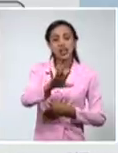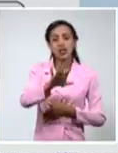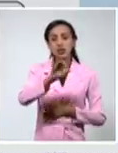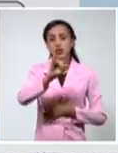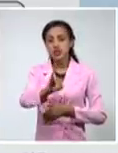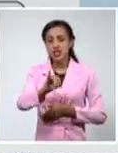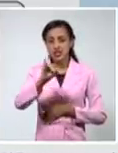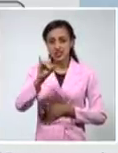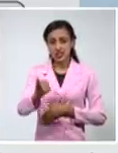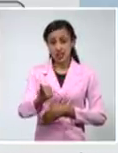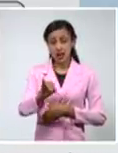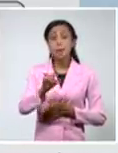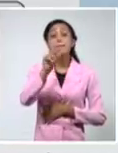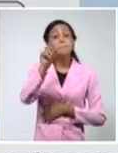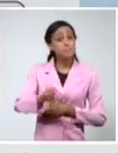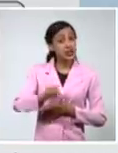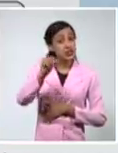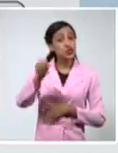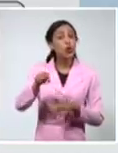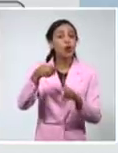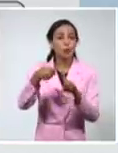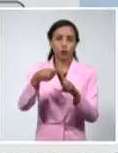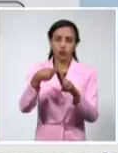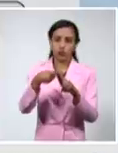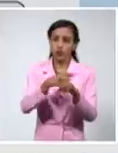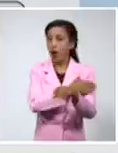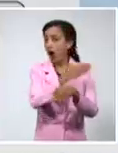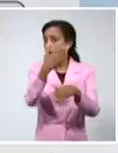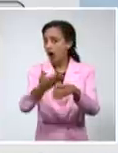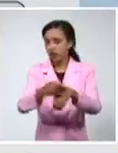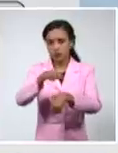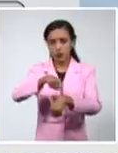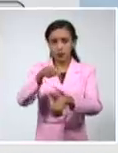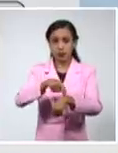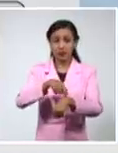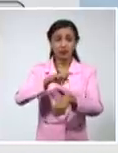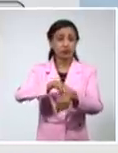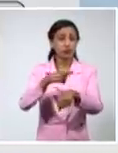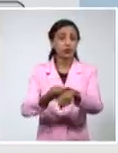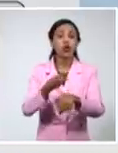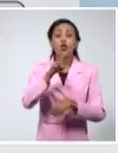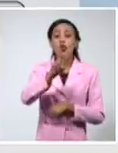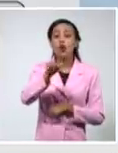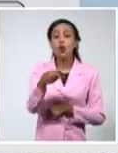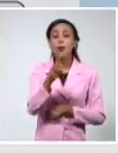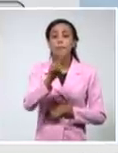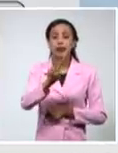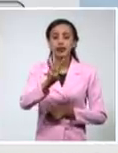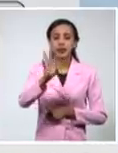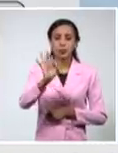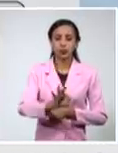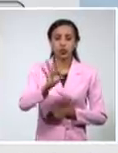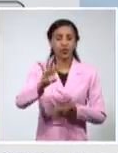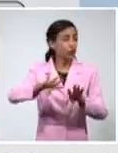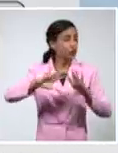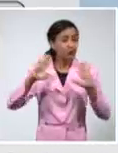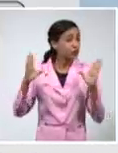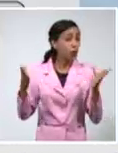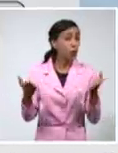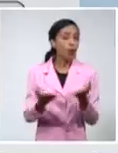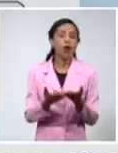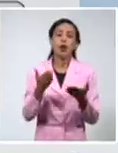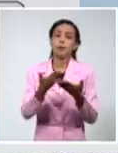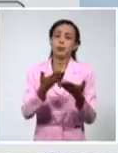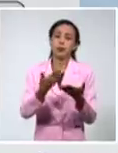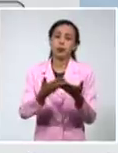56.566 pacientes con COVID-19. El 2,23% de todas las muestras